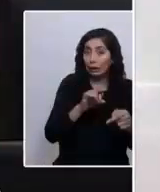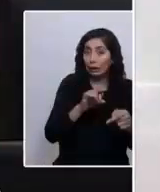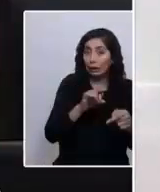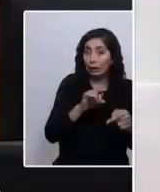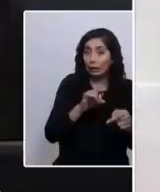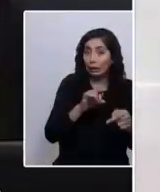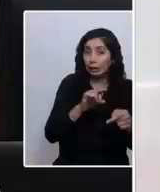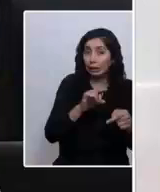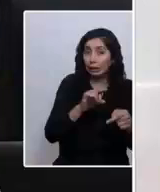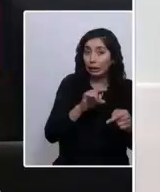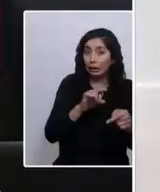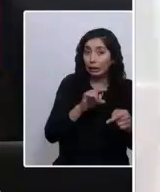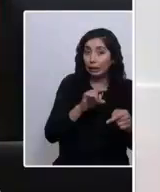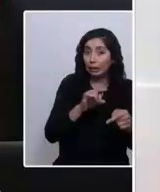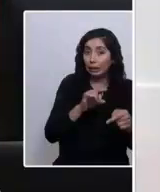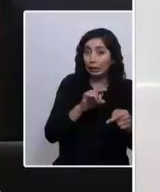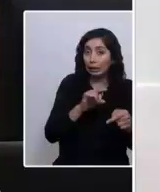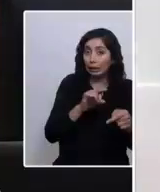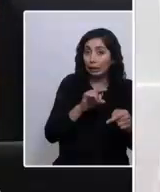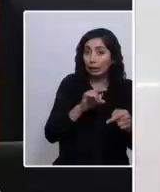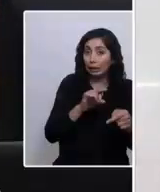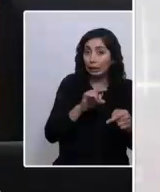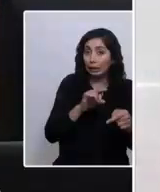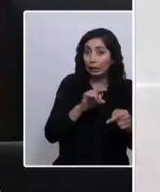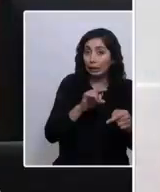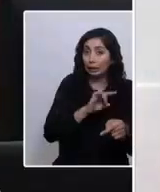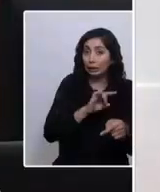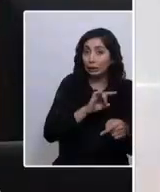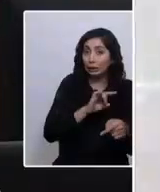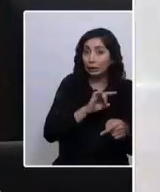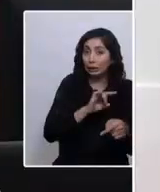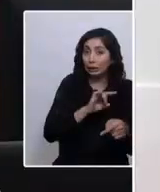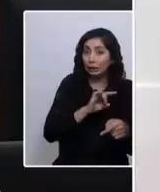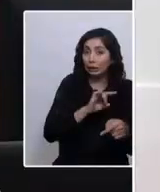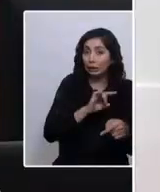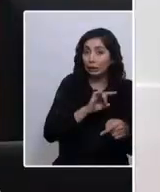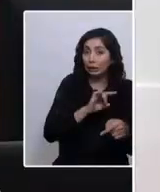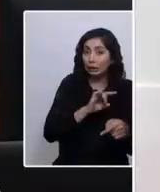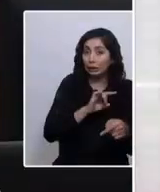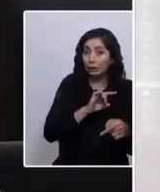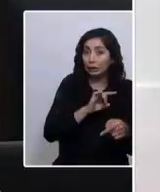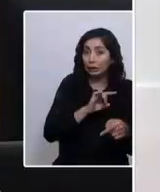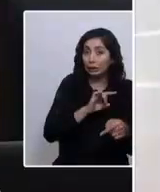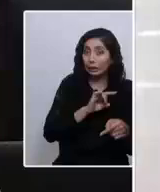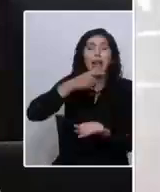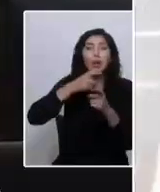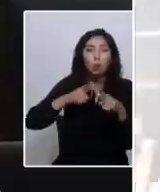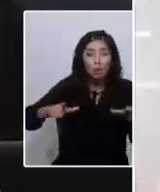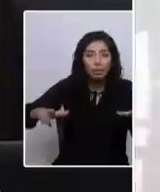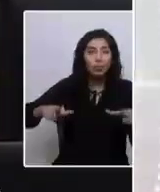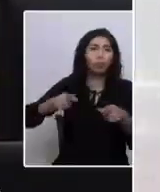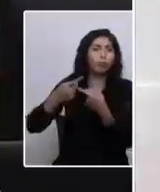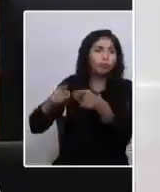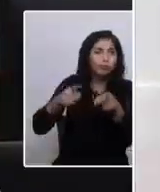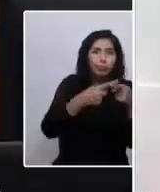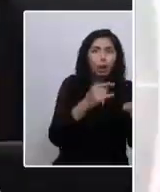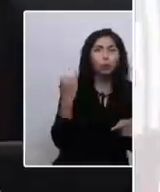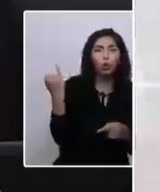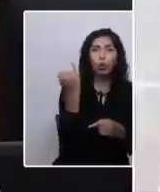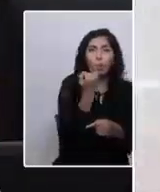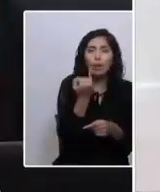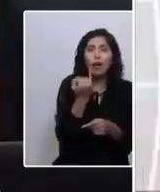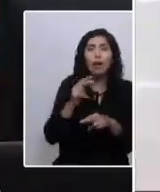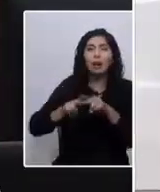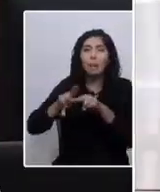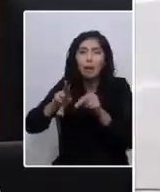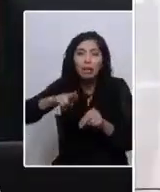van a mantener ahí trabajando hasta el último de los días. Lo que sí reconocen, dicen ellos, es que se preguntan todos los días si vale la pena o no venir a trabajar, porque